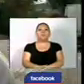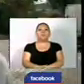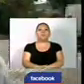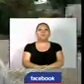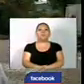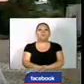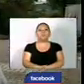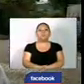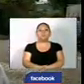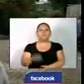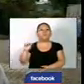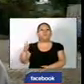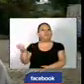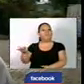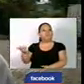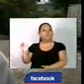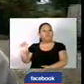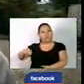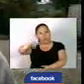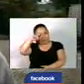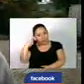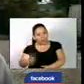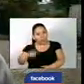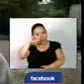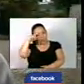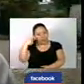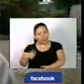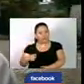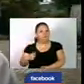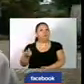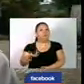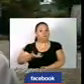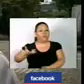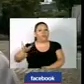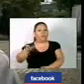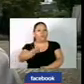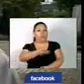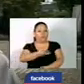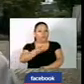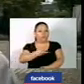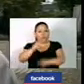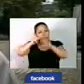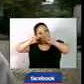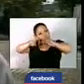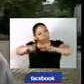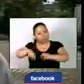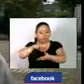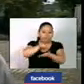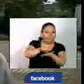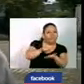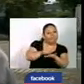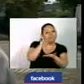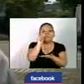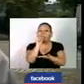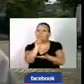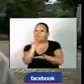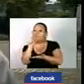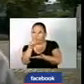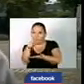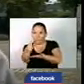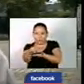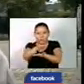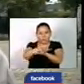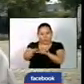¿Qué es lo que seguimos haciendo? Continuamos realizando inspectorías sanitarias que